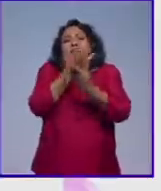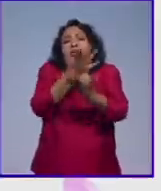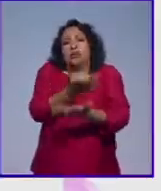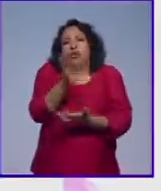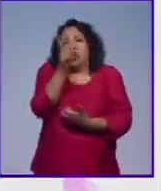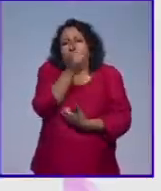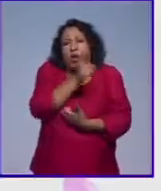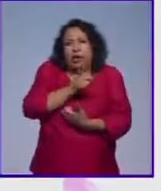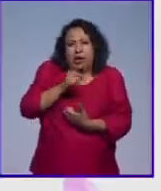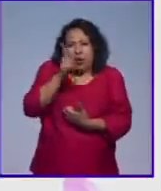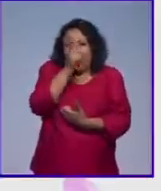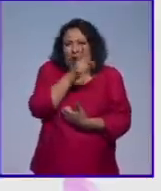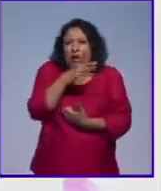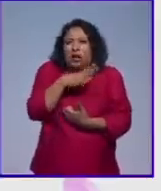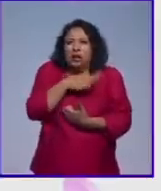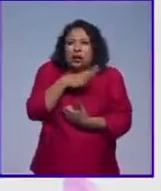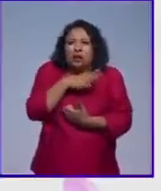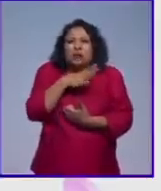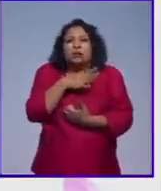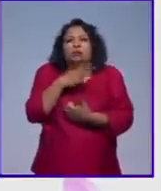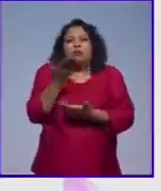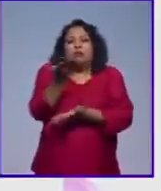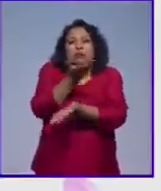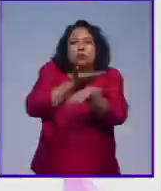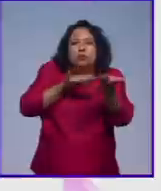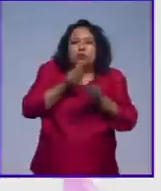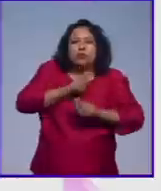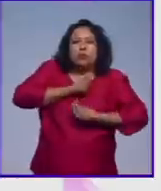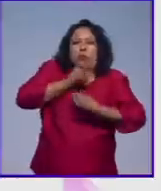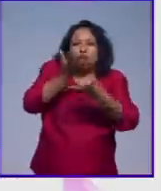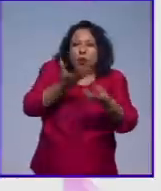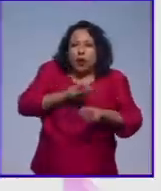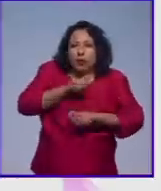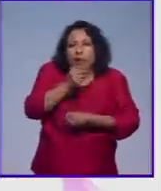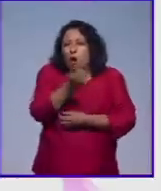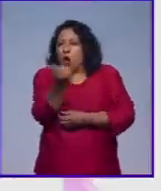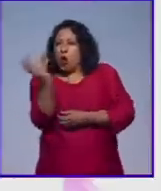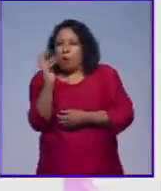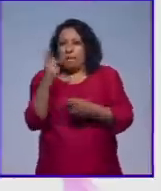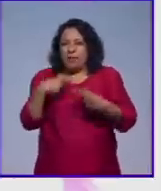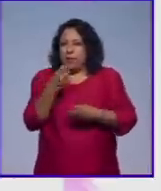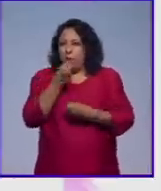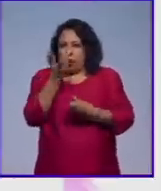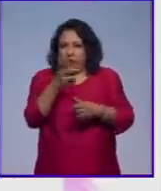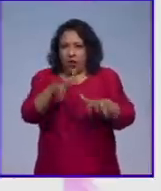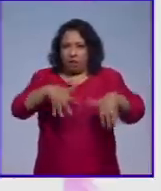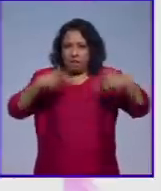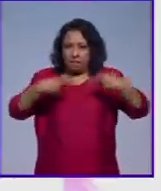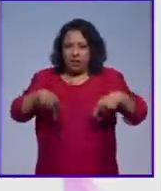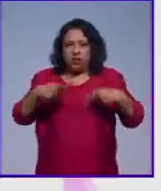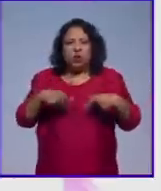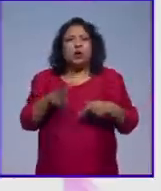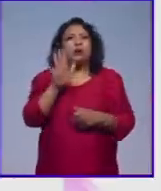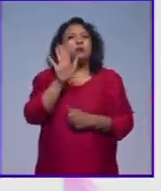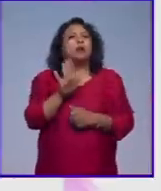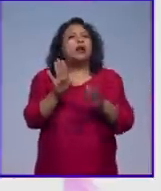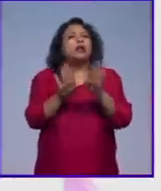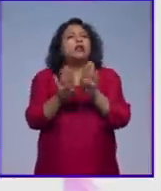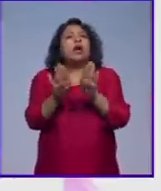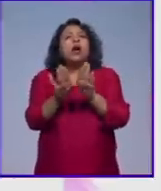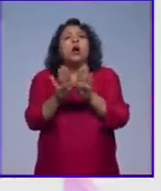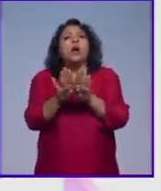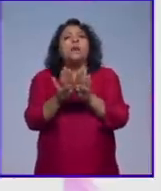una sesión de compartir poemas con otros poetas y con un público es como de